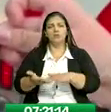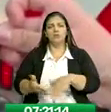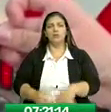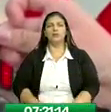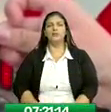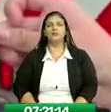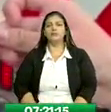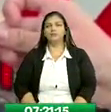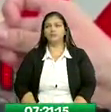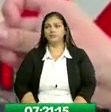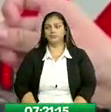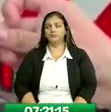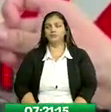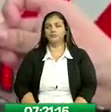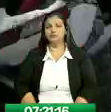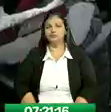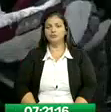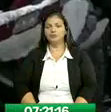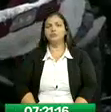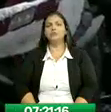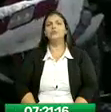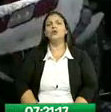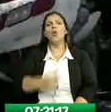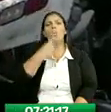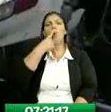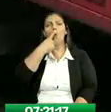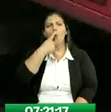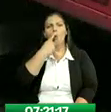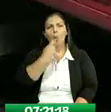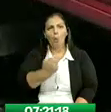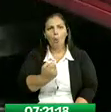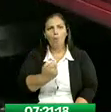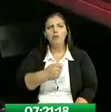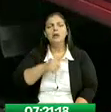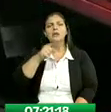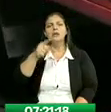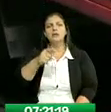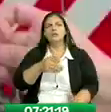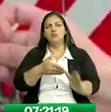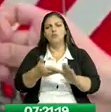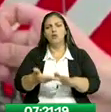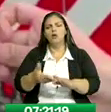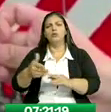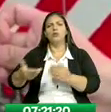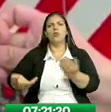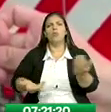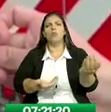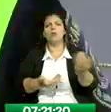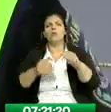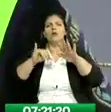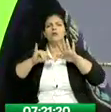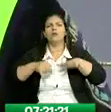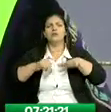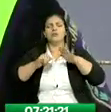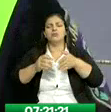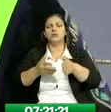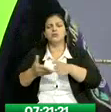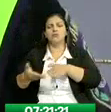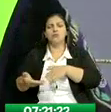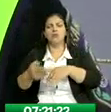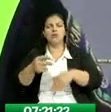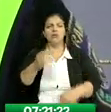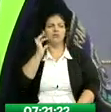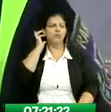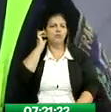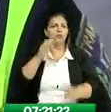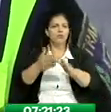extraída del vehículo, la persona sexo masculino que se encontraba sobre la calzada y un menor de edad, 6 meses aproximadamente. José Antonio Parra,